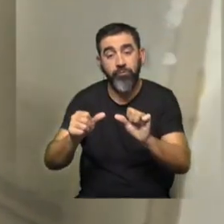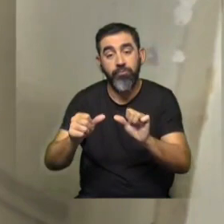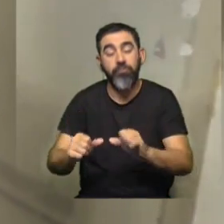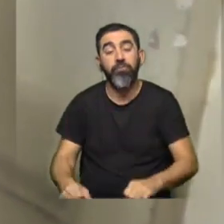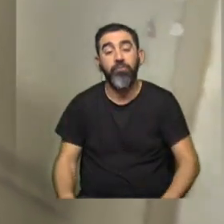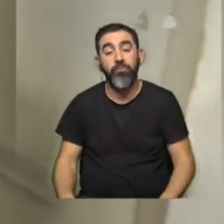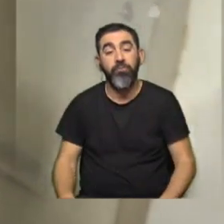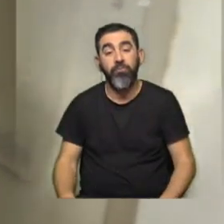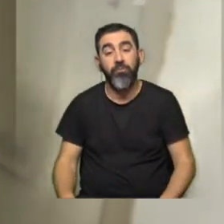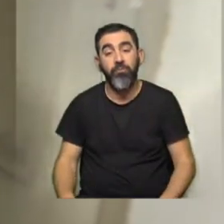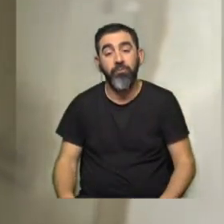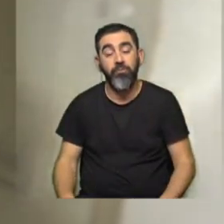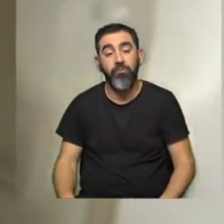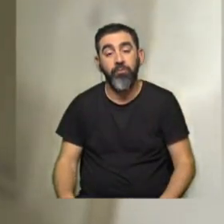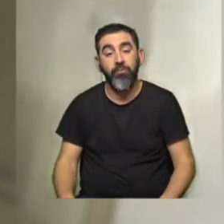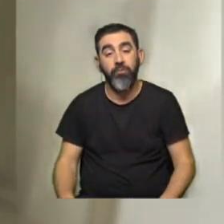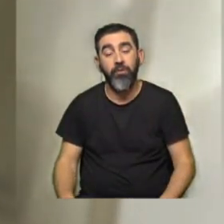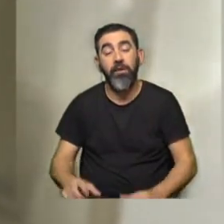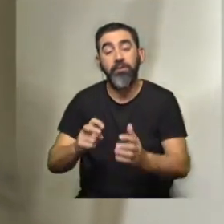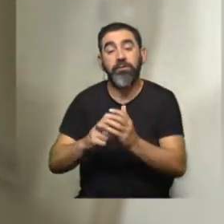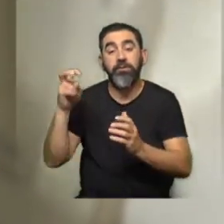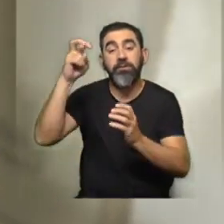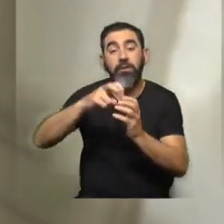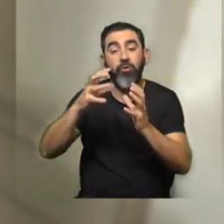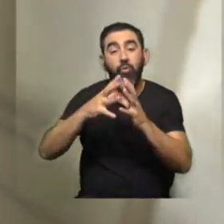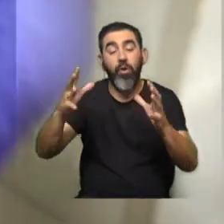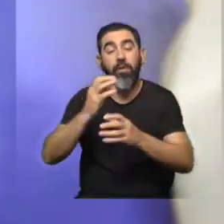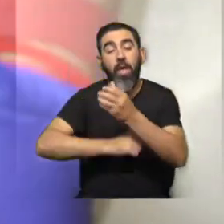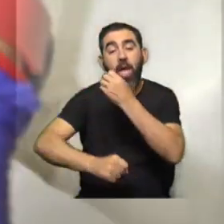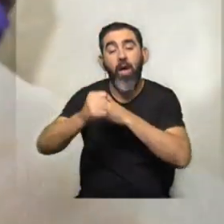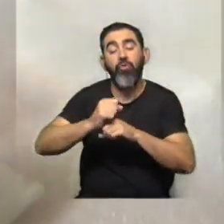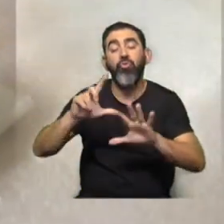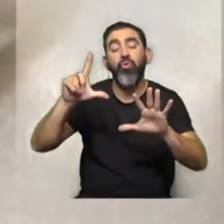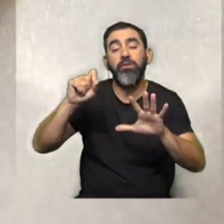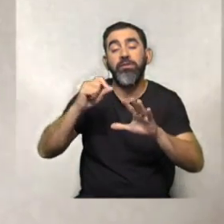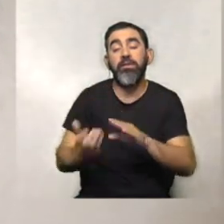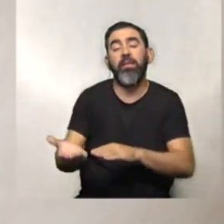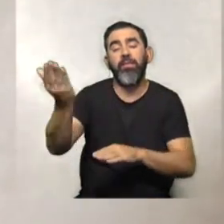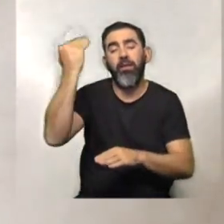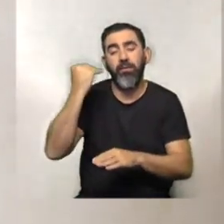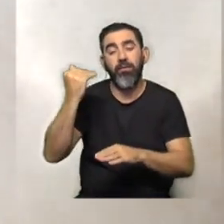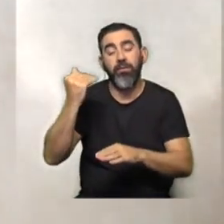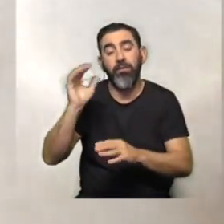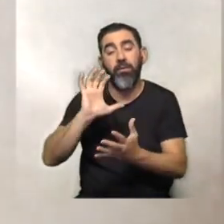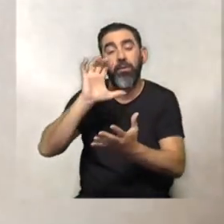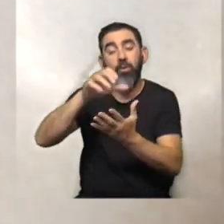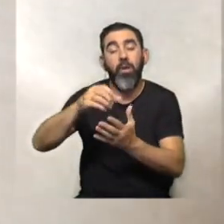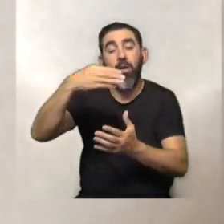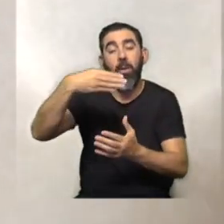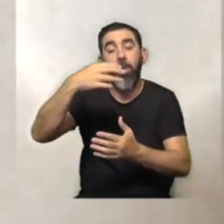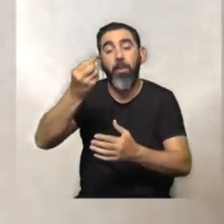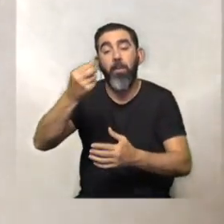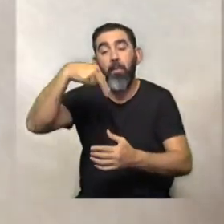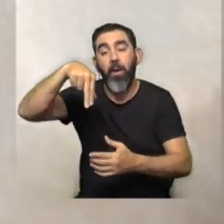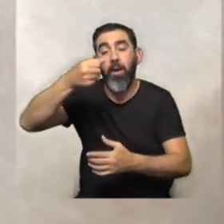realizadas por el Rescate Arqueológico de Salto Grande en la década del 70, en el sitio Bañadero, que hoy